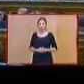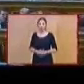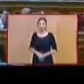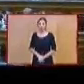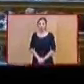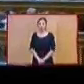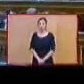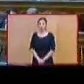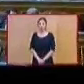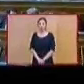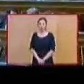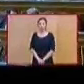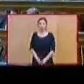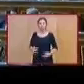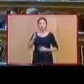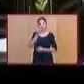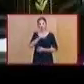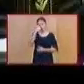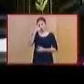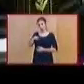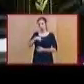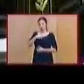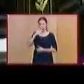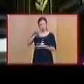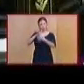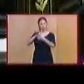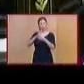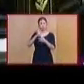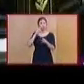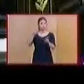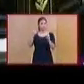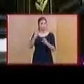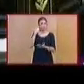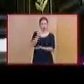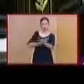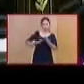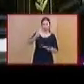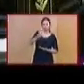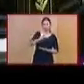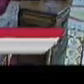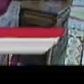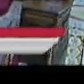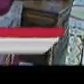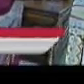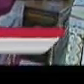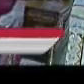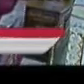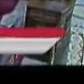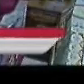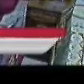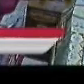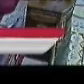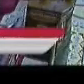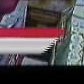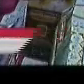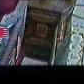Y espero que podamos colaborar en el futuro. Señor Presidente, señor Rajoy,